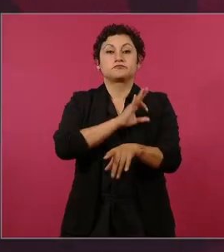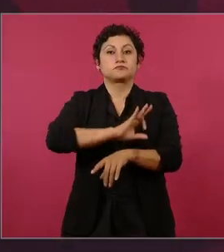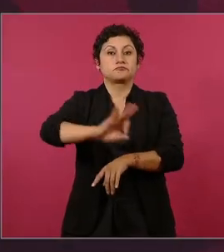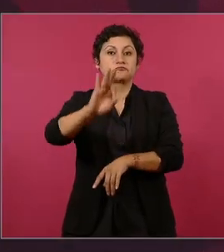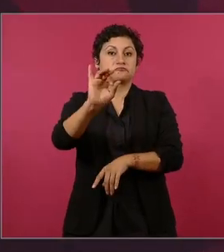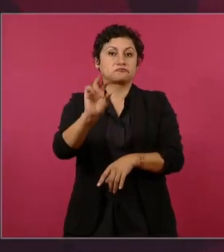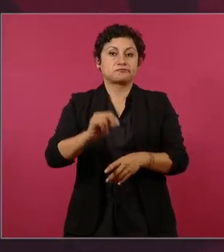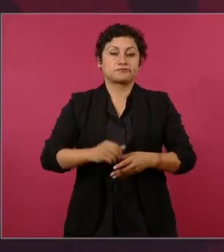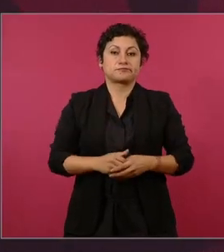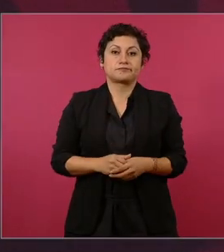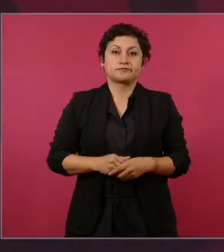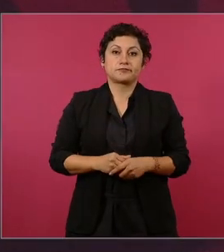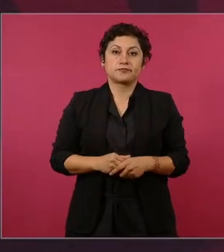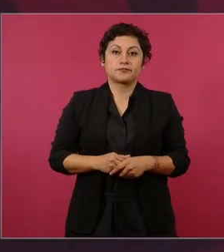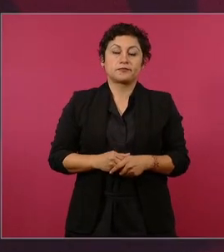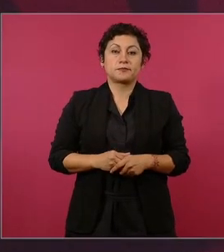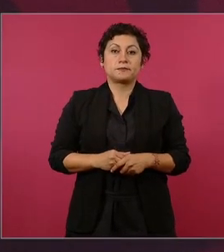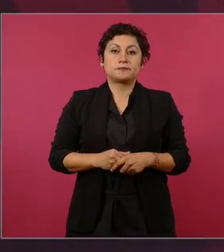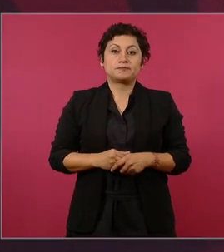pues